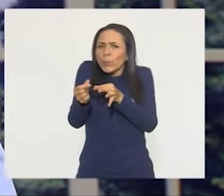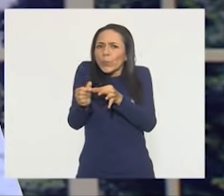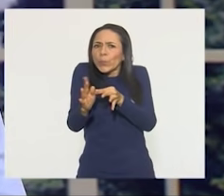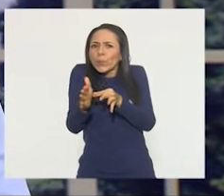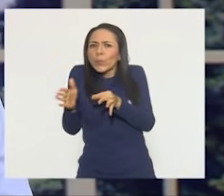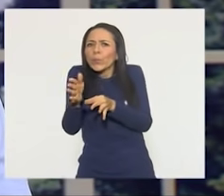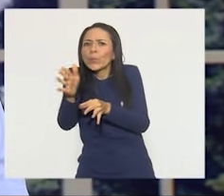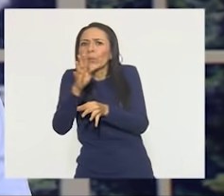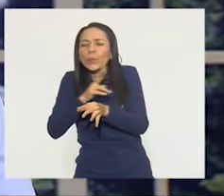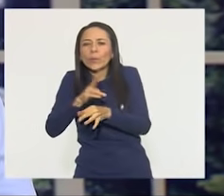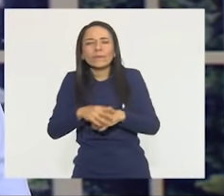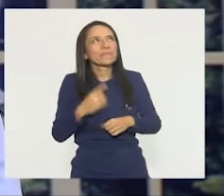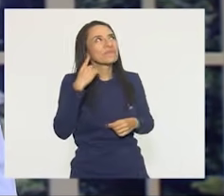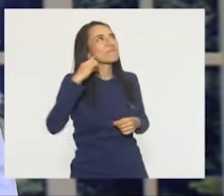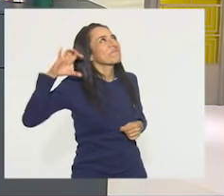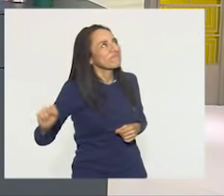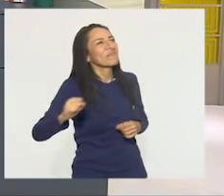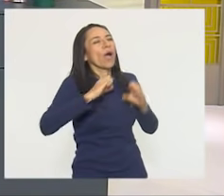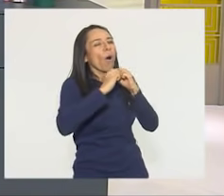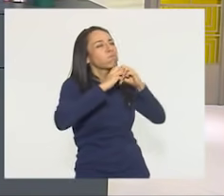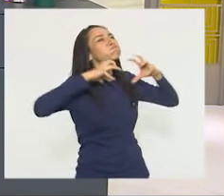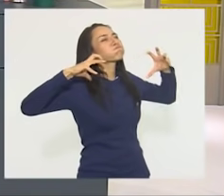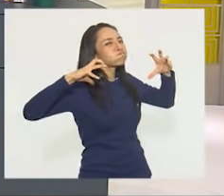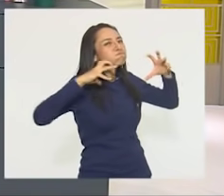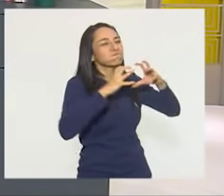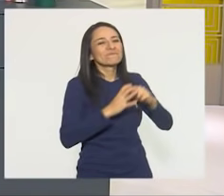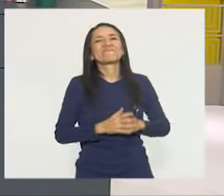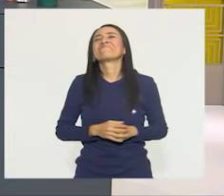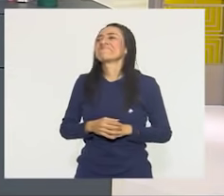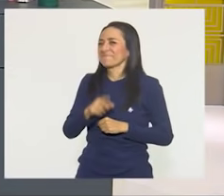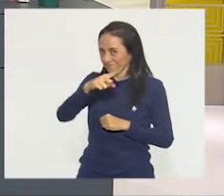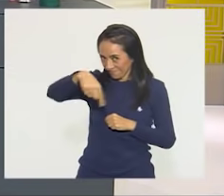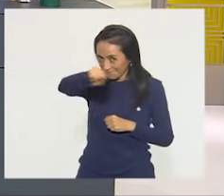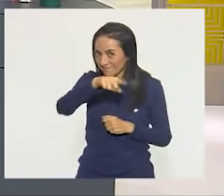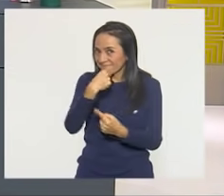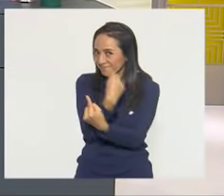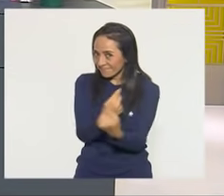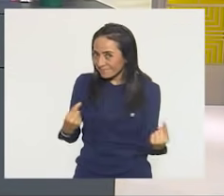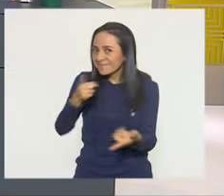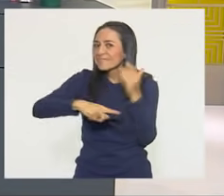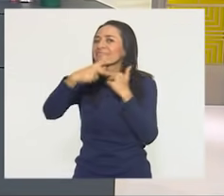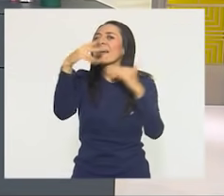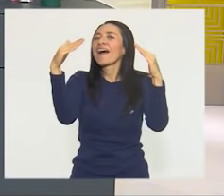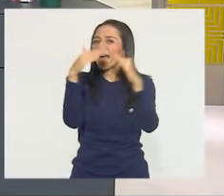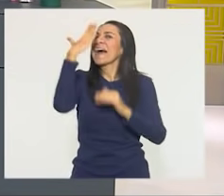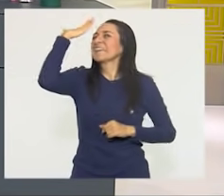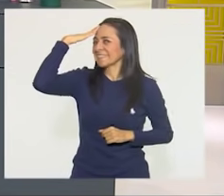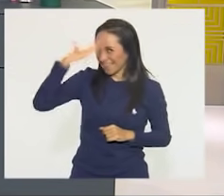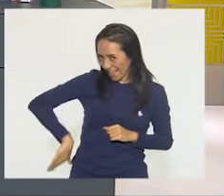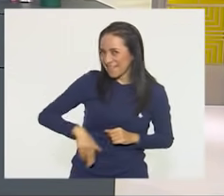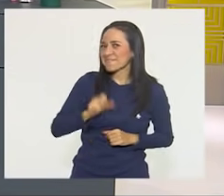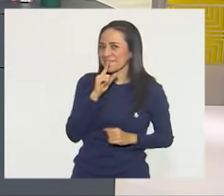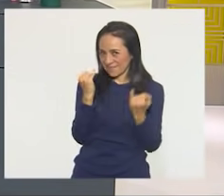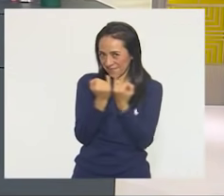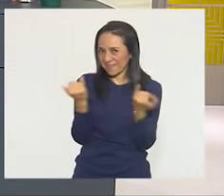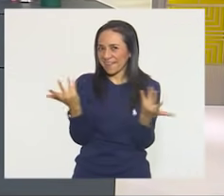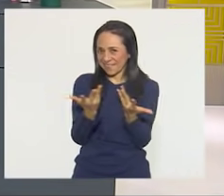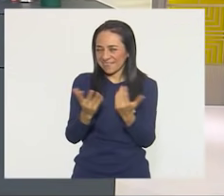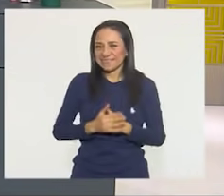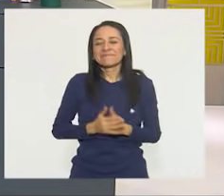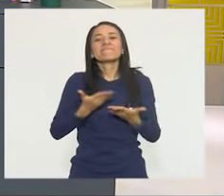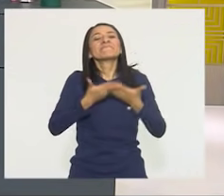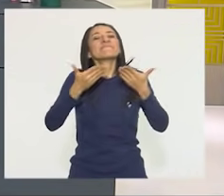un globo. Un globo. Que ustedes también saben hacer muy bien en casa, niños, ¿eh? Y vamos con